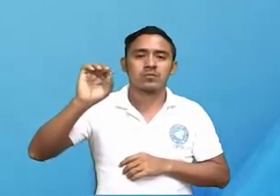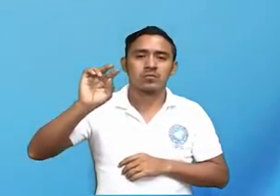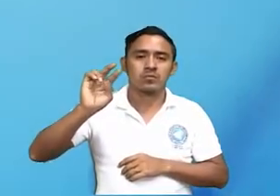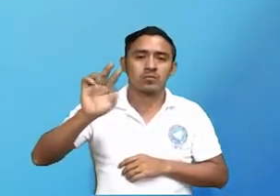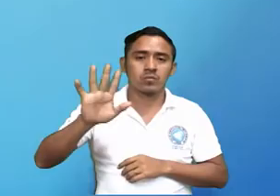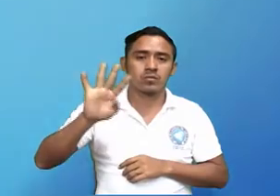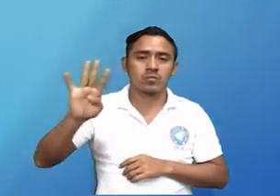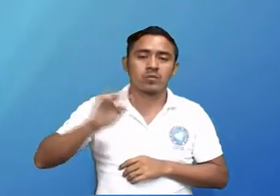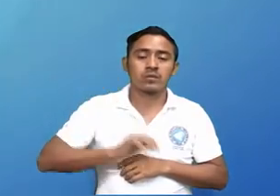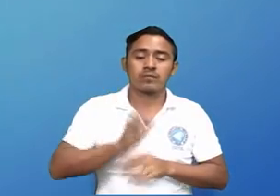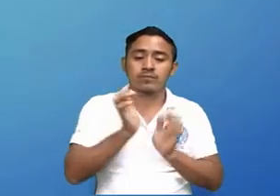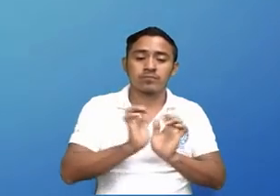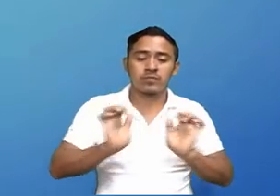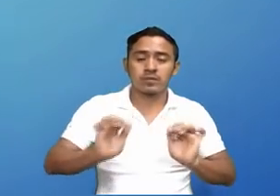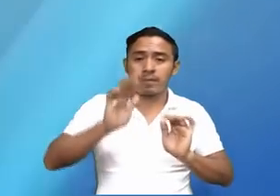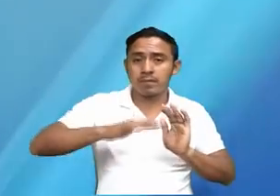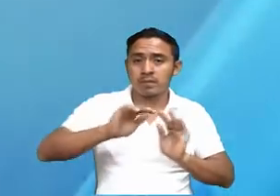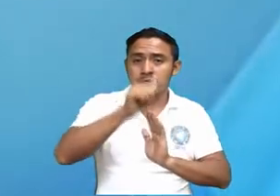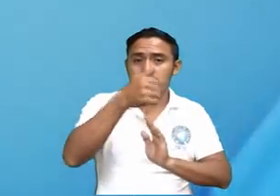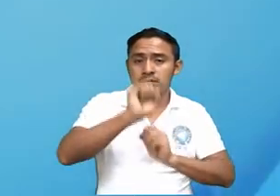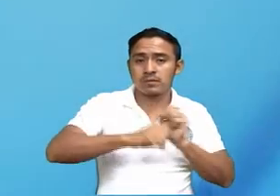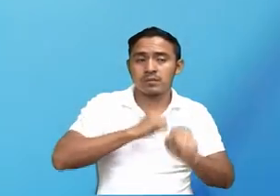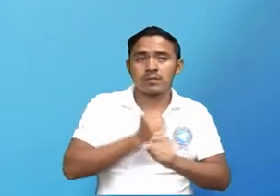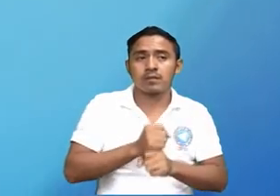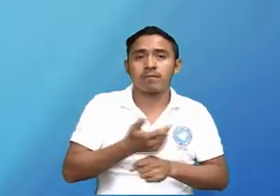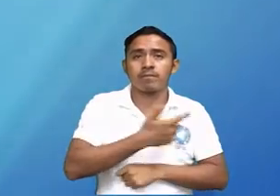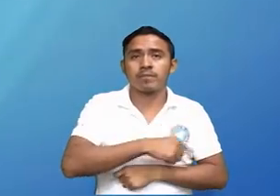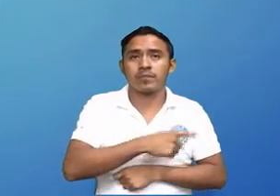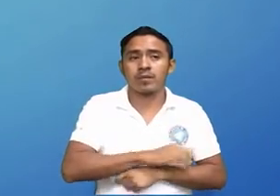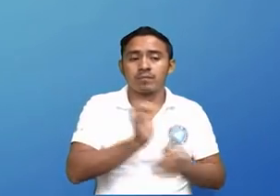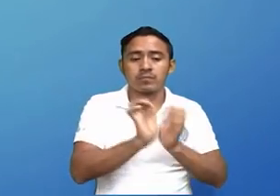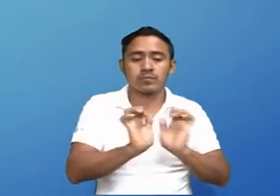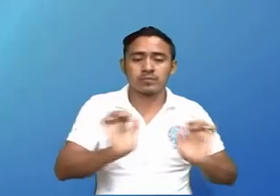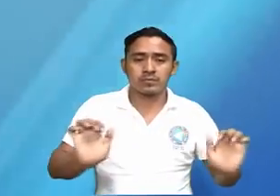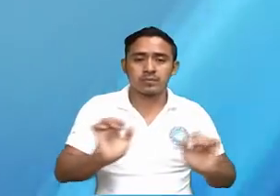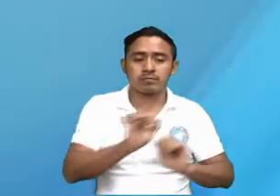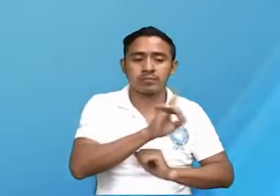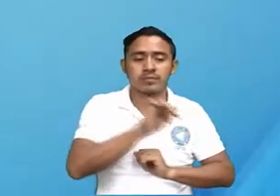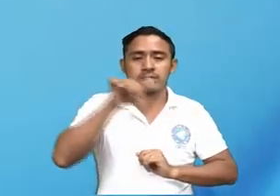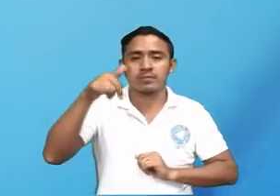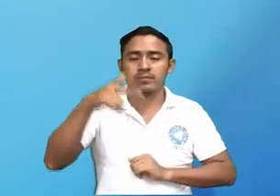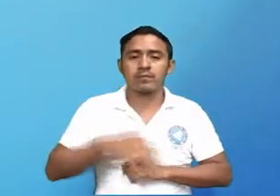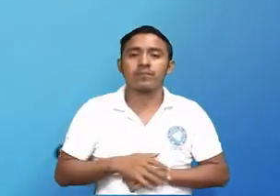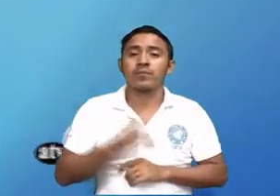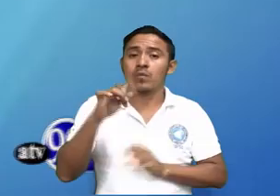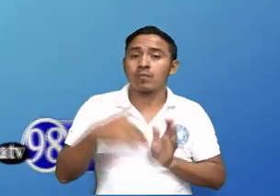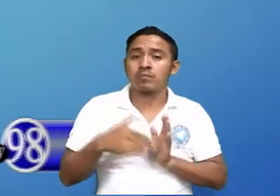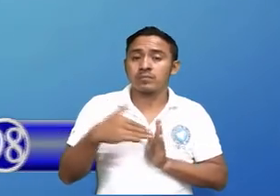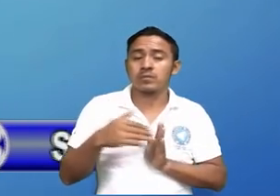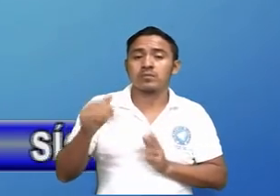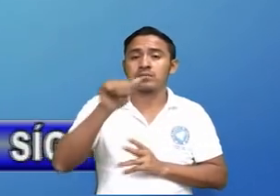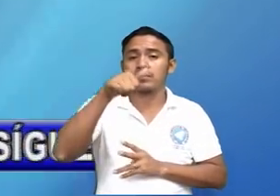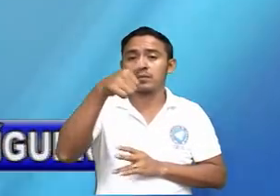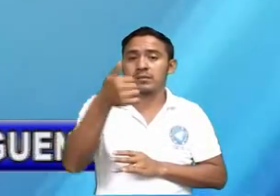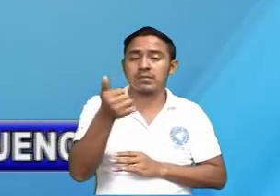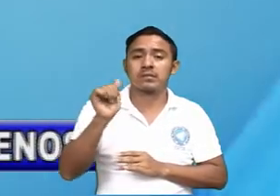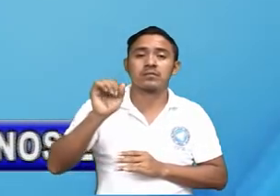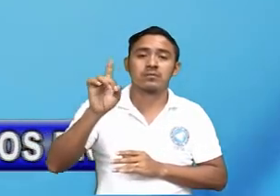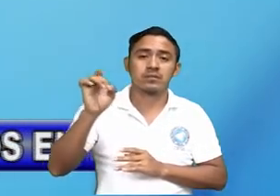954.054 niños menores de 6 años y escolares de primaria, de una meta de